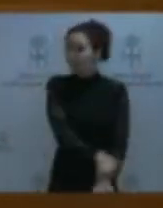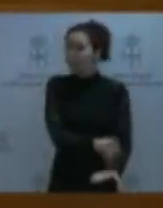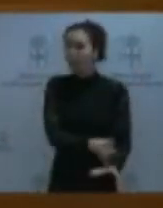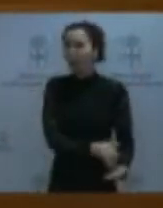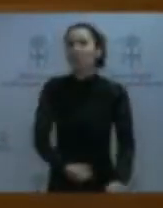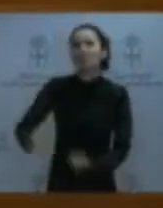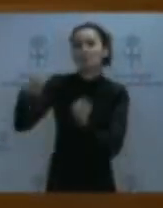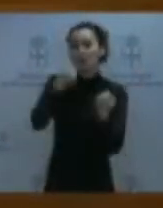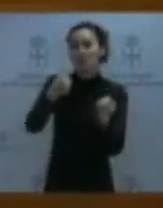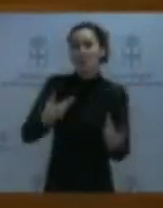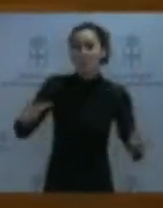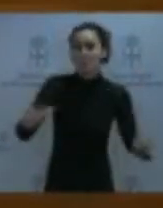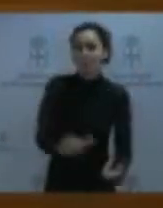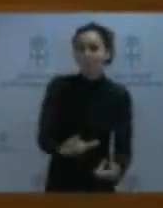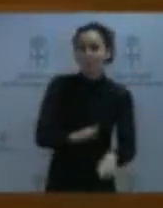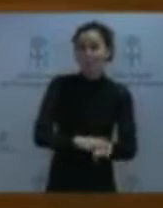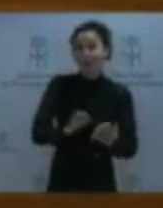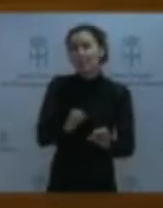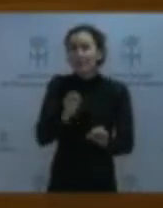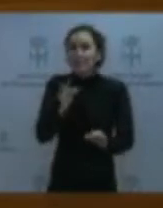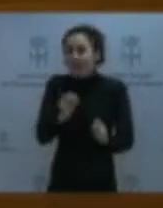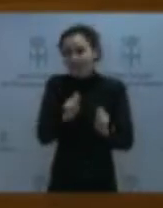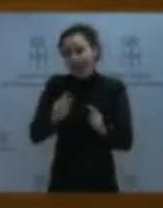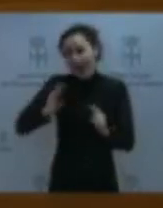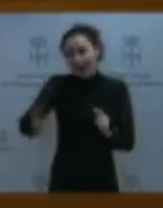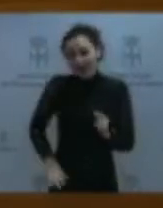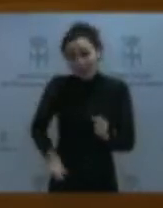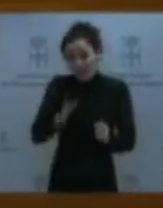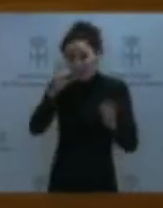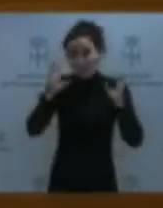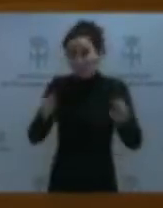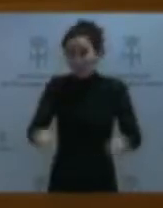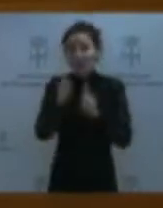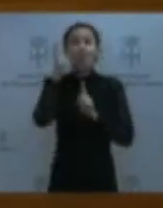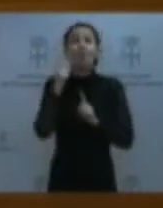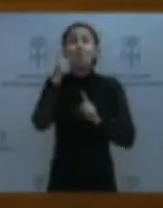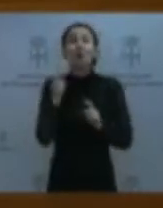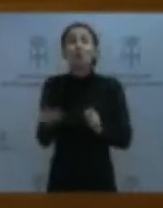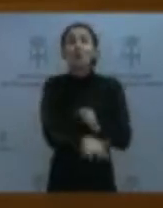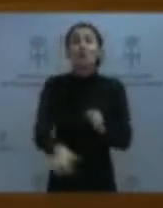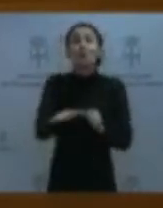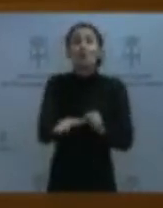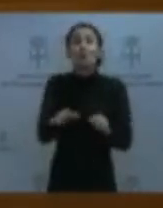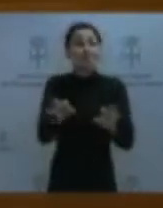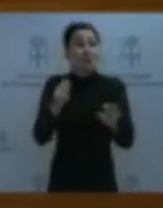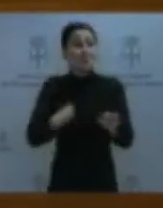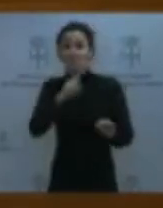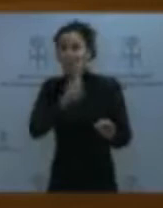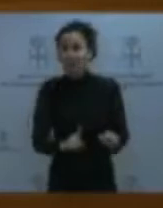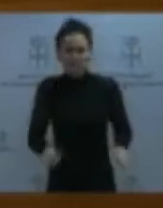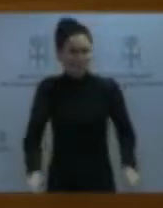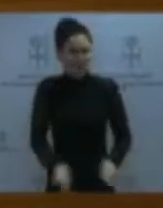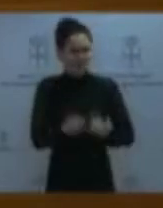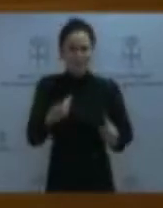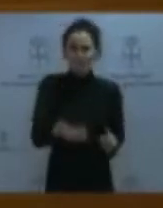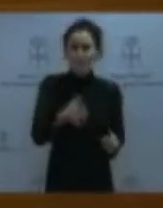protección en beneficio de una minoría, esos que no les importa si se cierra una sucursal en Figaredo, porque ya tienen una cuenta bancaria